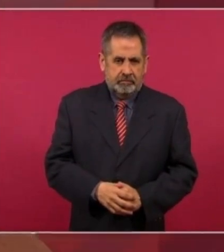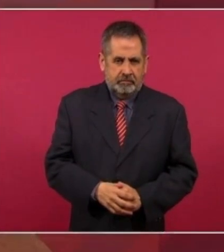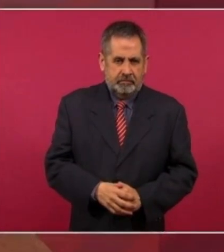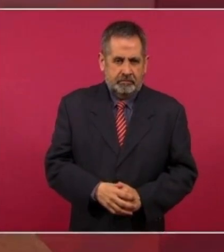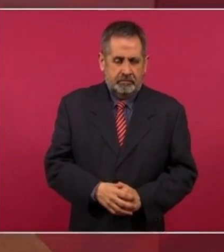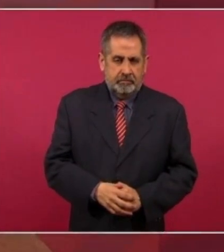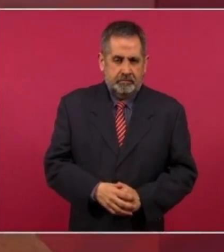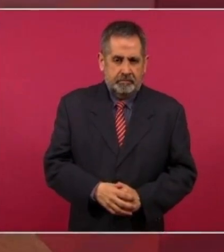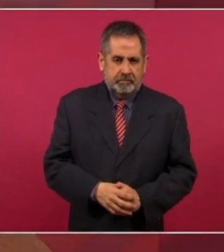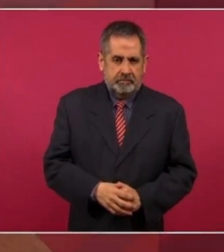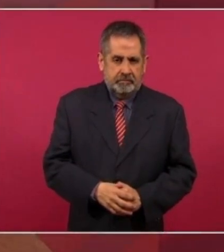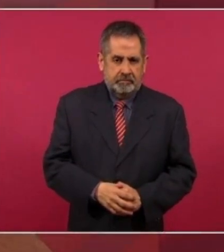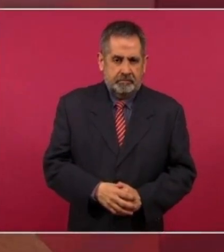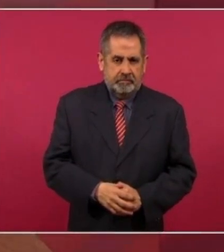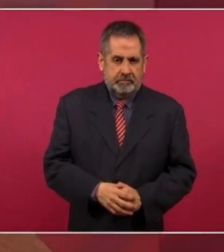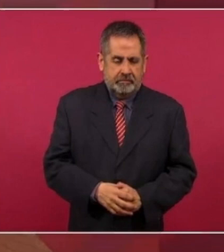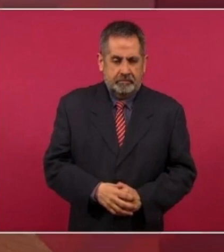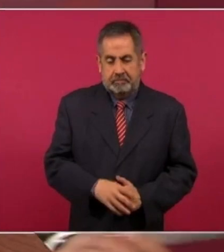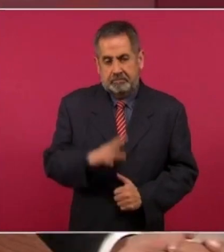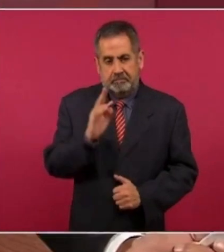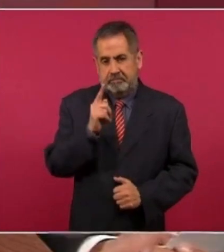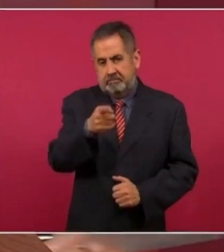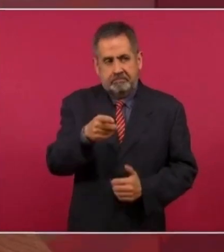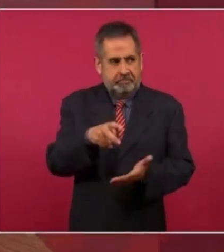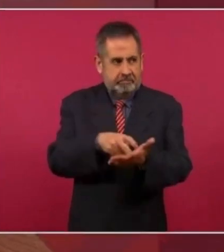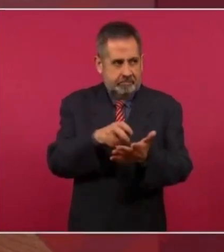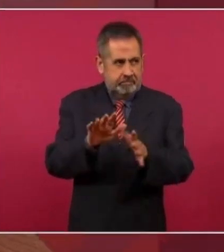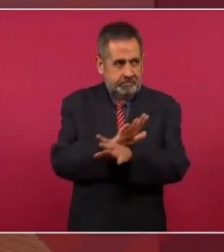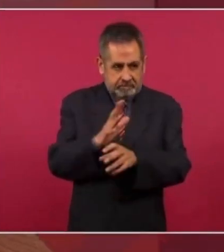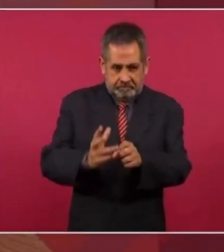Pues que se reformen,